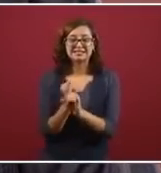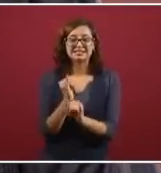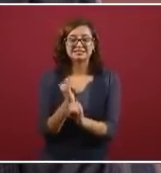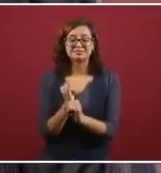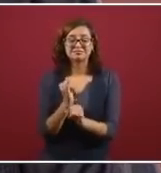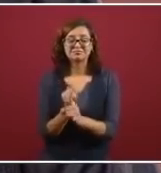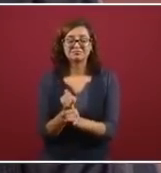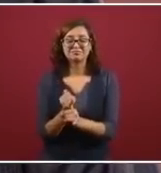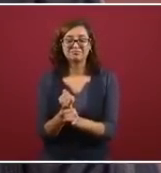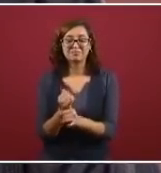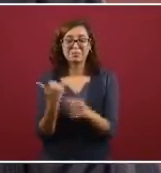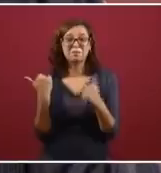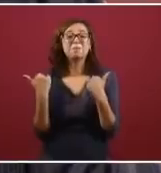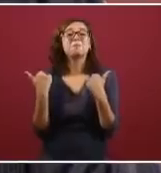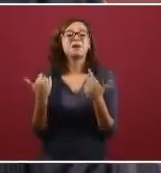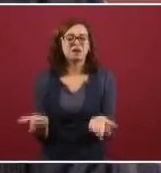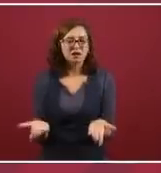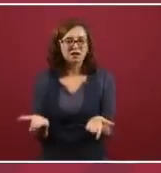oficinas,